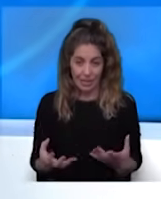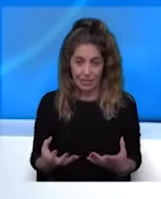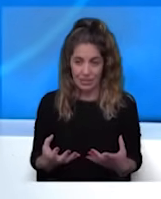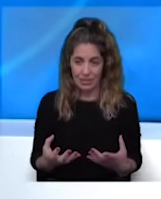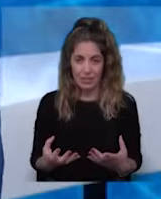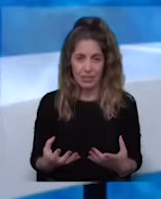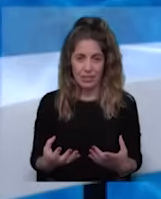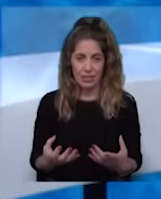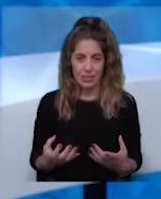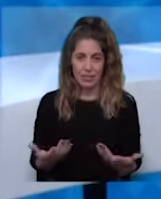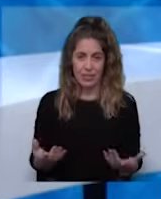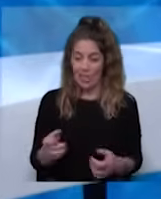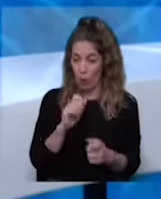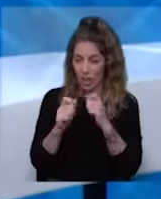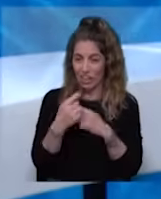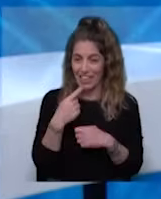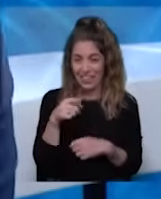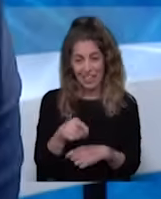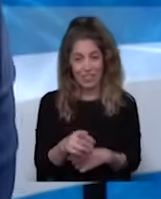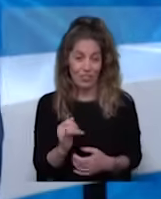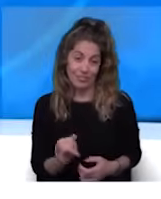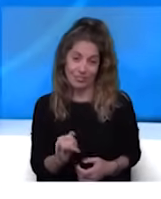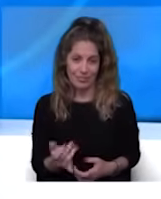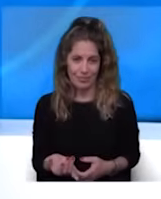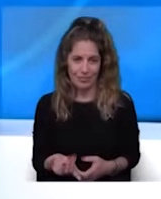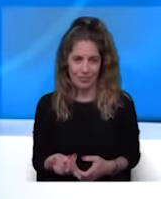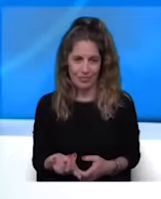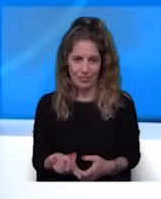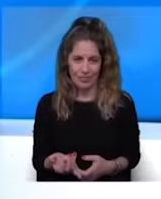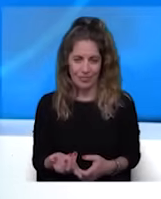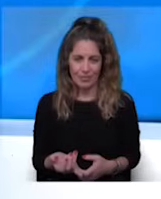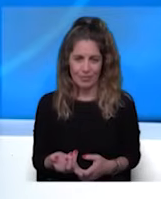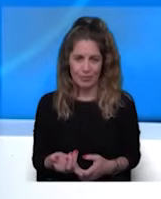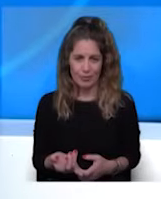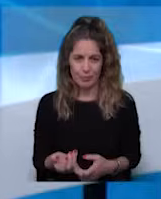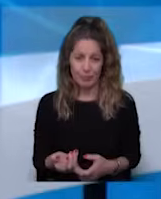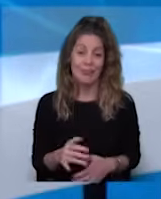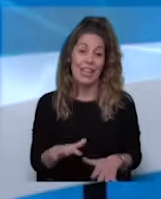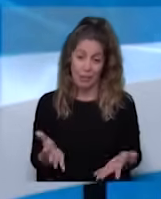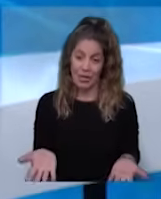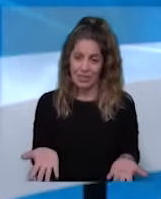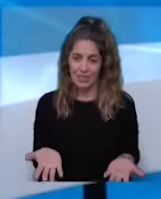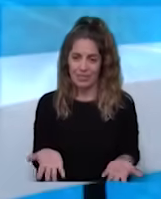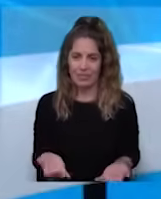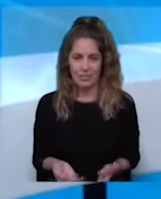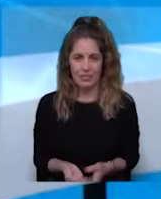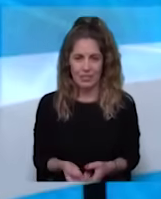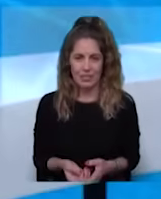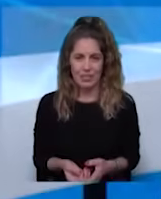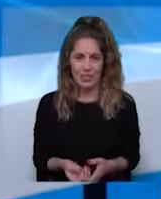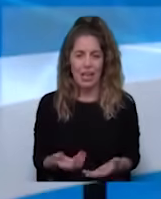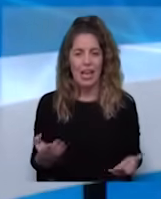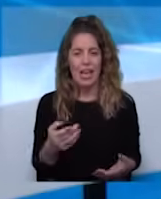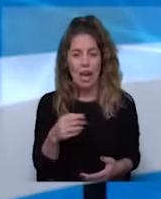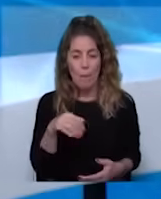querés que a un periodista le digan eso como Bueno ahí está Qué te parece parece Qué te parece bueno